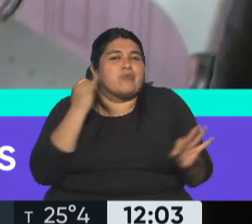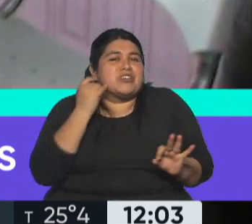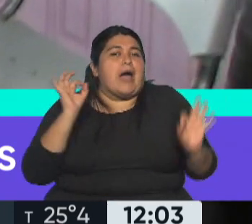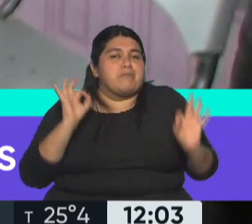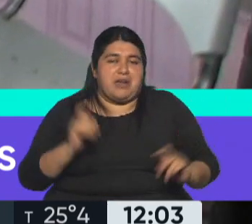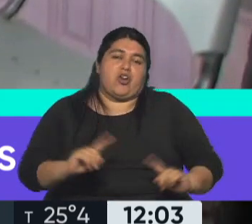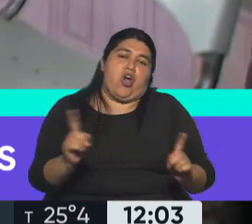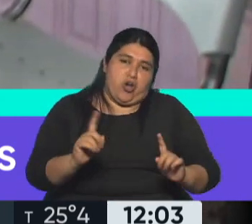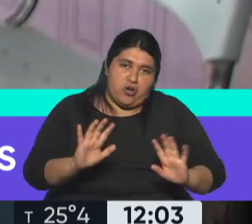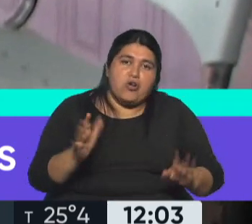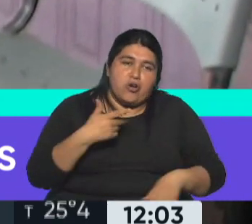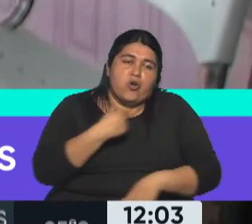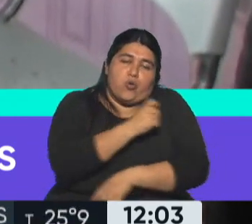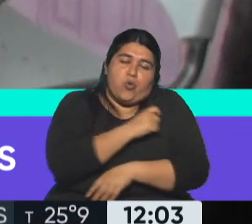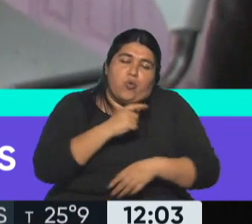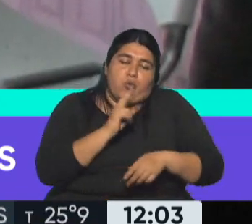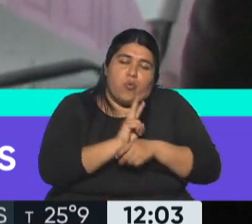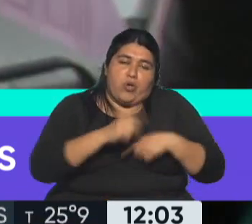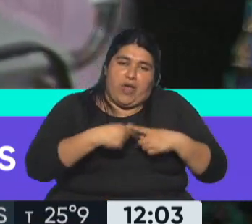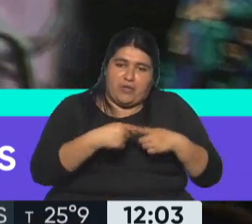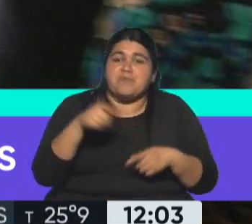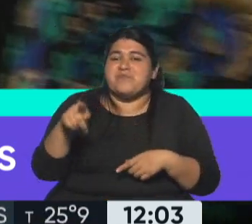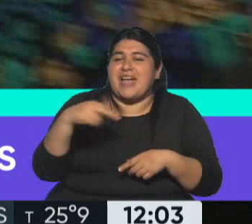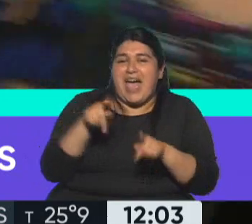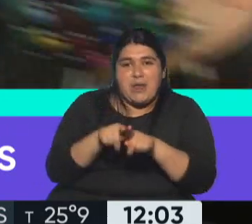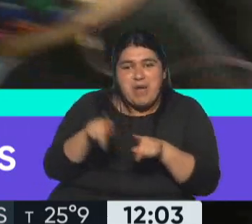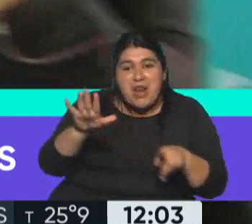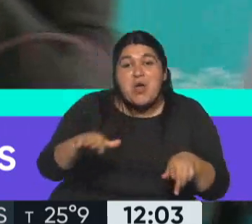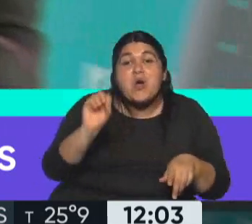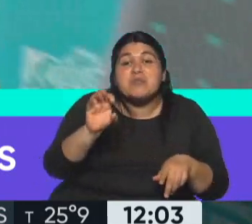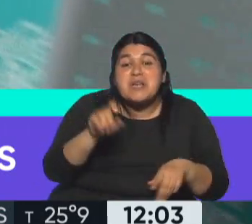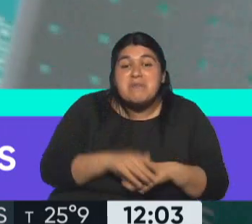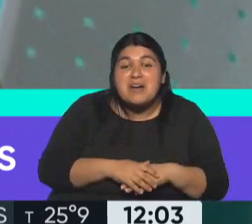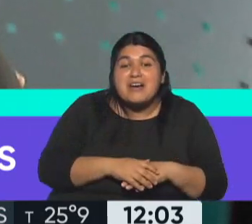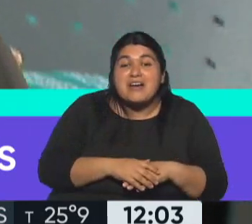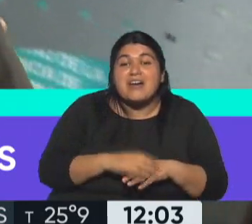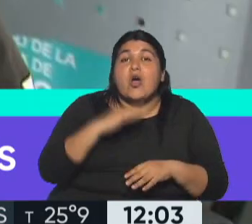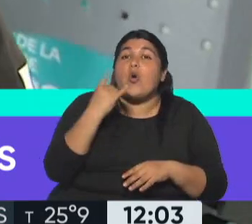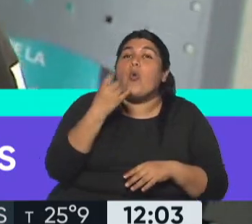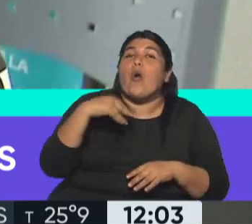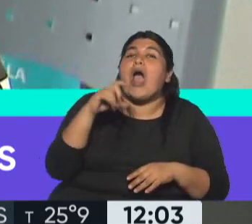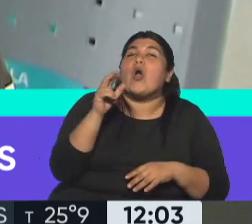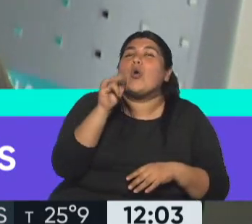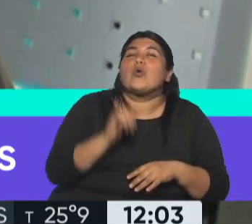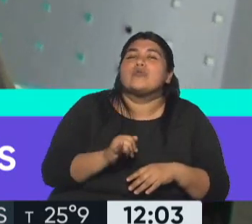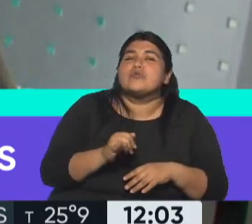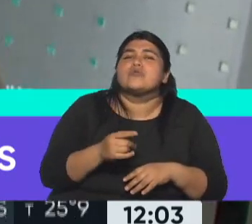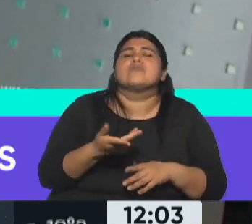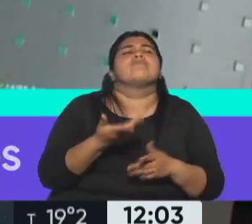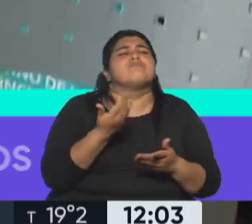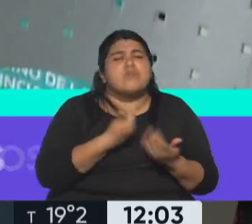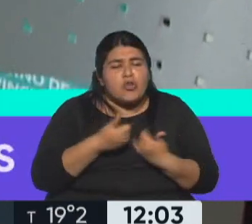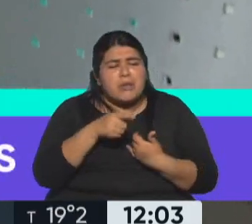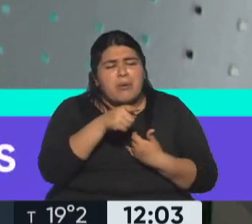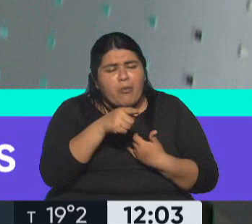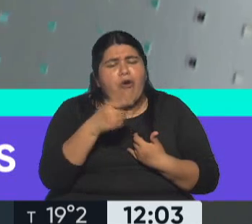salir. Perfecto. Y tu hermanito también se vacunó. Hola, ¿cómo estás? ¿Cómo te llamas? Juan Cruz. Juan Cruz, contanos, ¿tenías ganas de